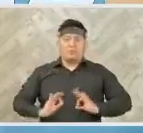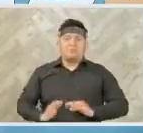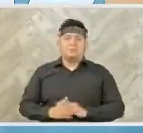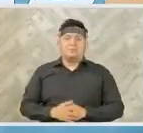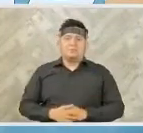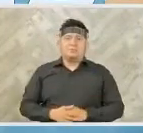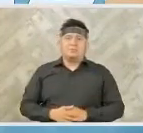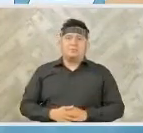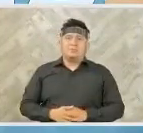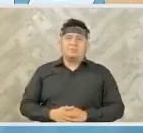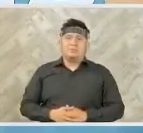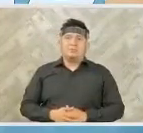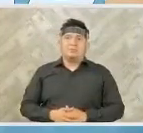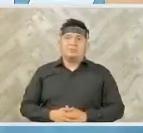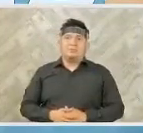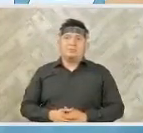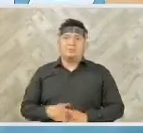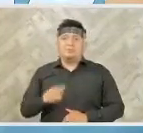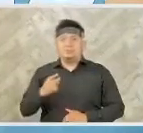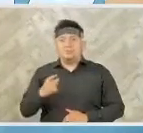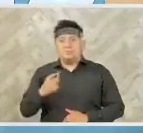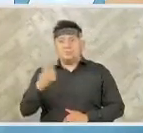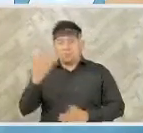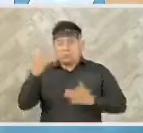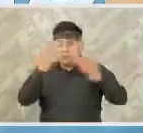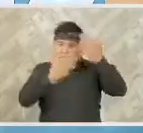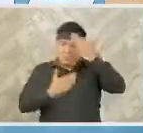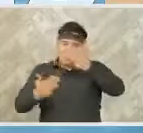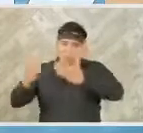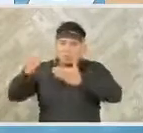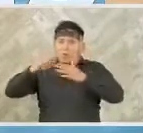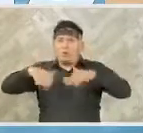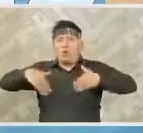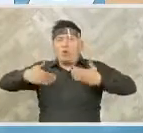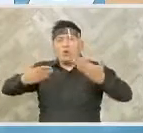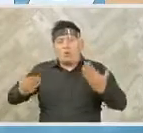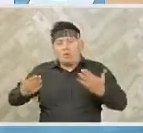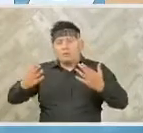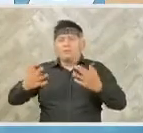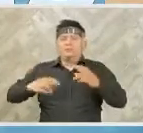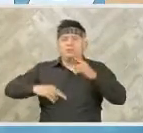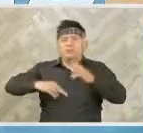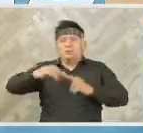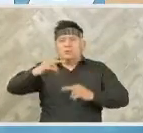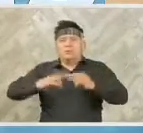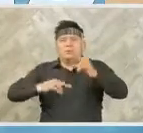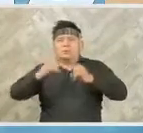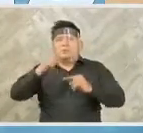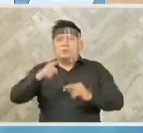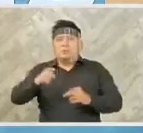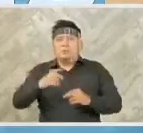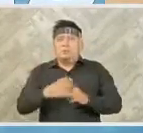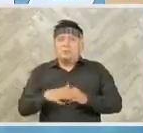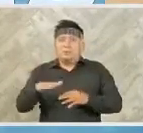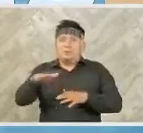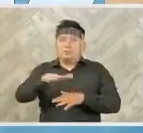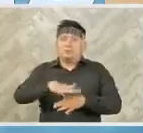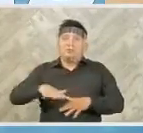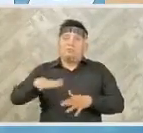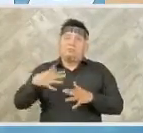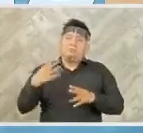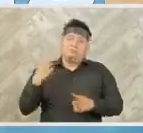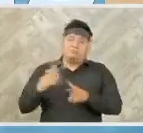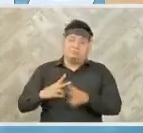diferentes o el realizar el análisis de los factores estructurales que conllevan al delito en esta zona,